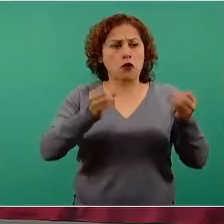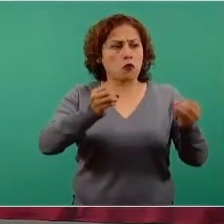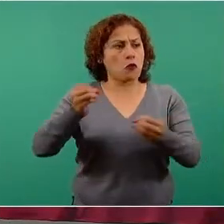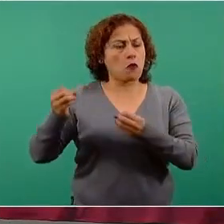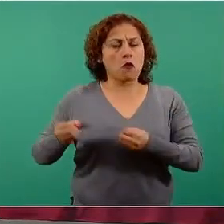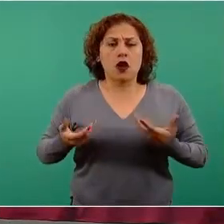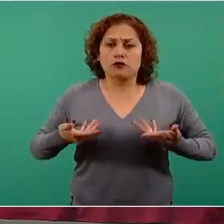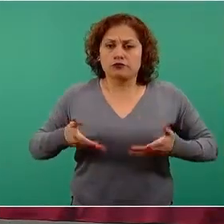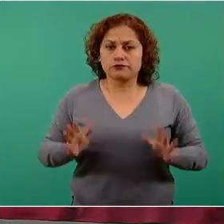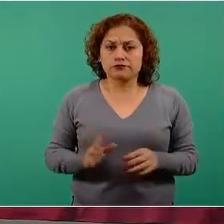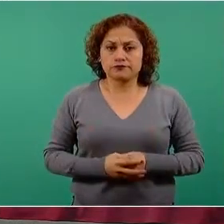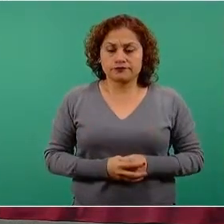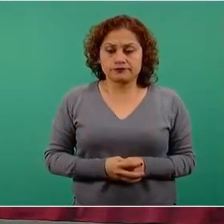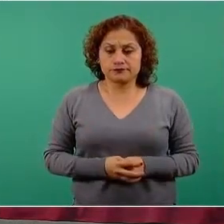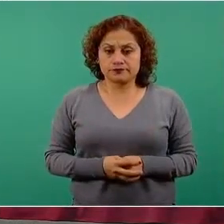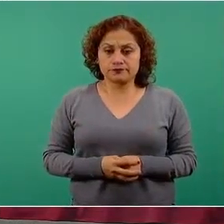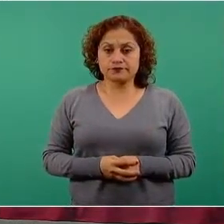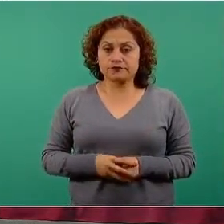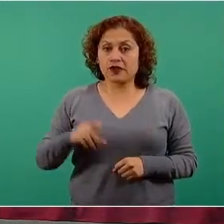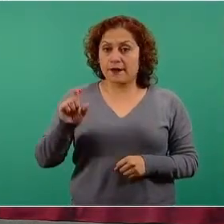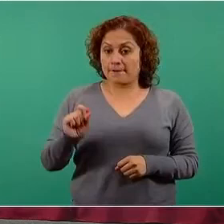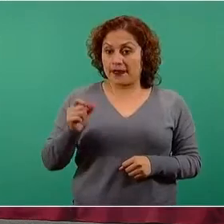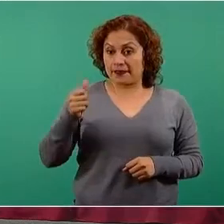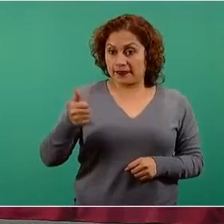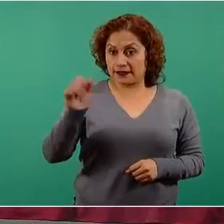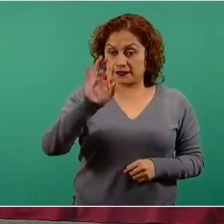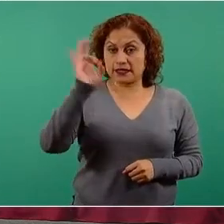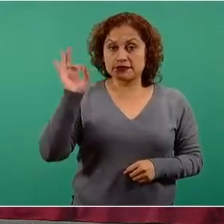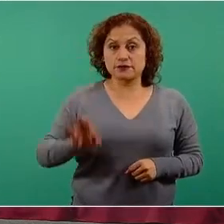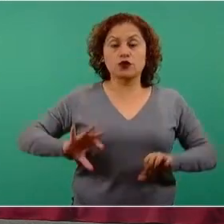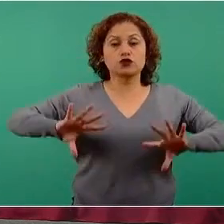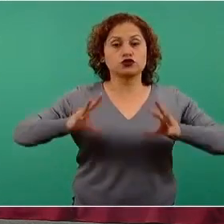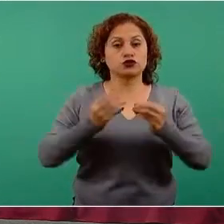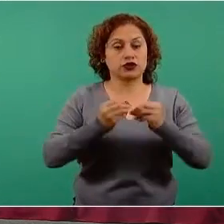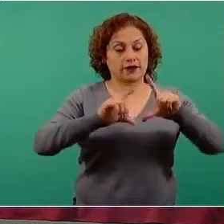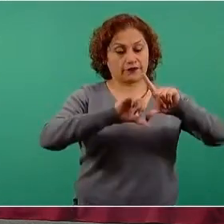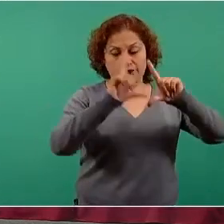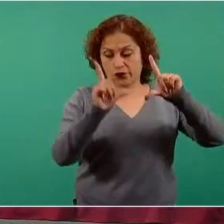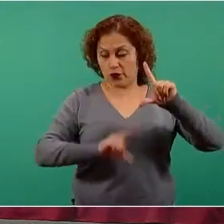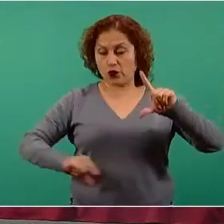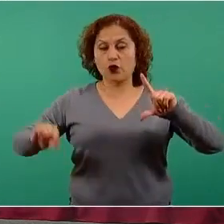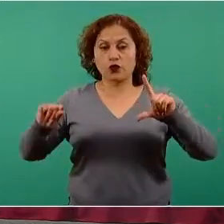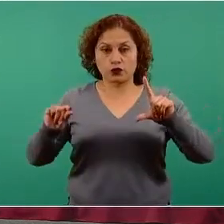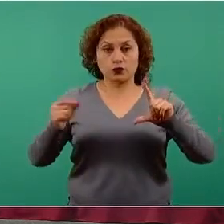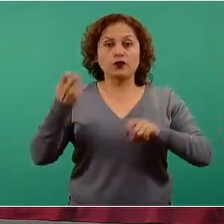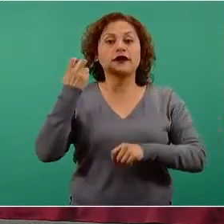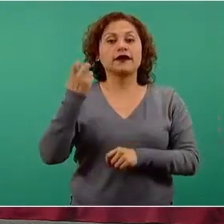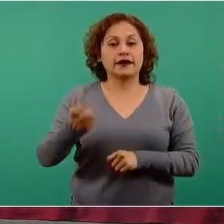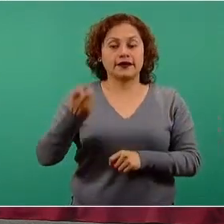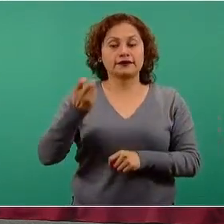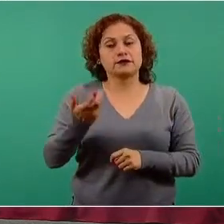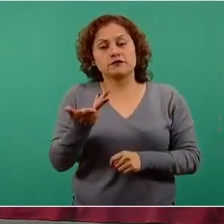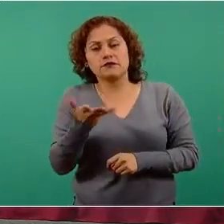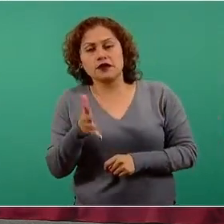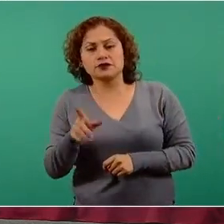de camas generales. El 26% representa, como lo comentamos ayer, un total